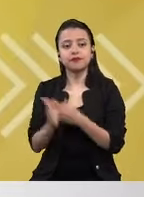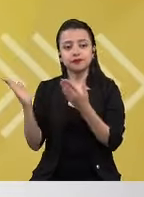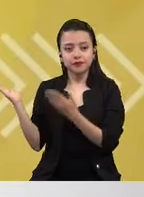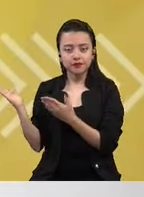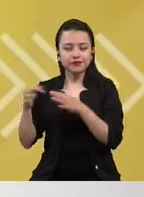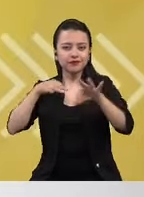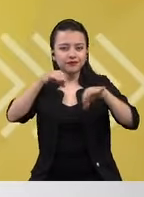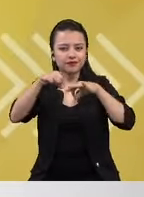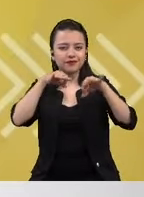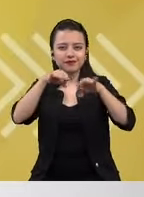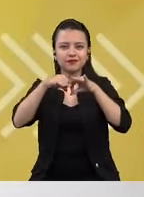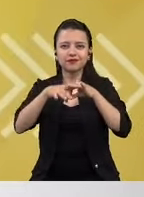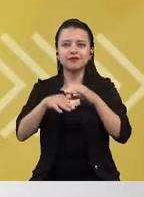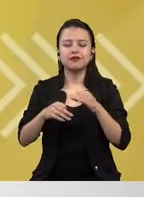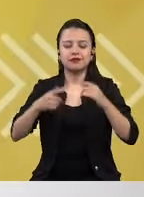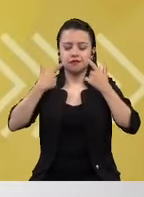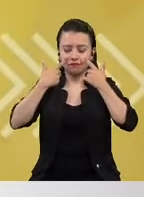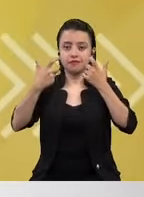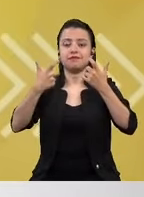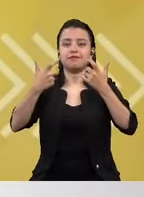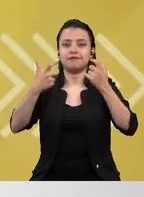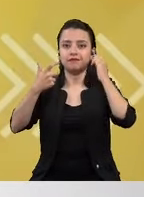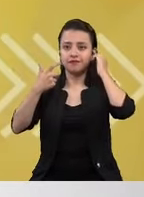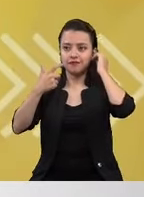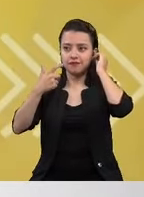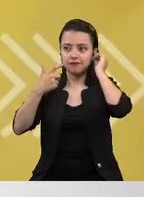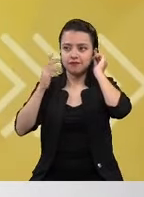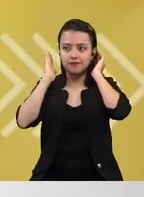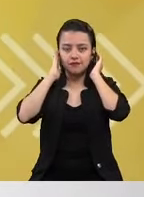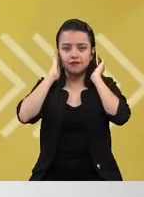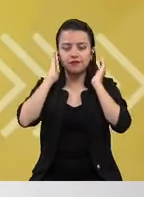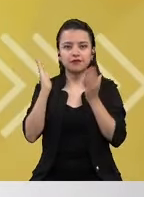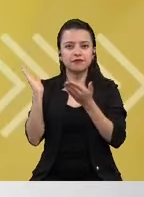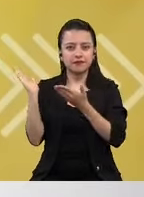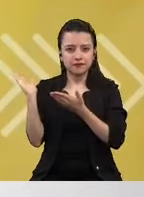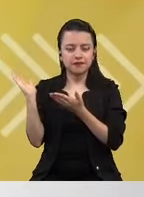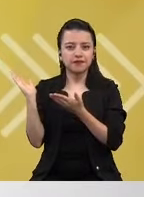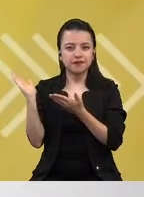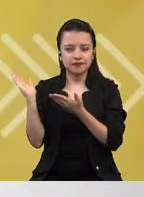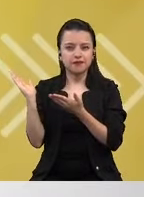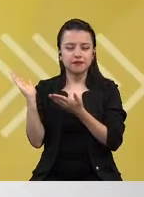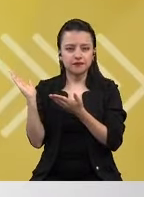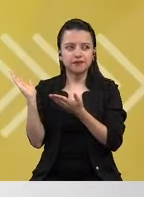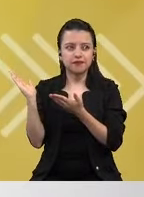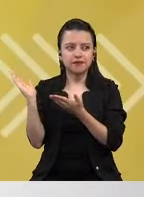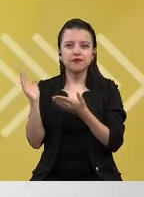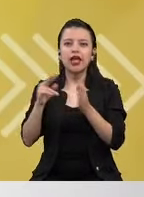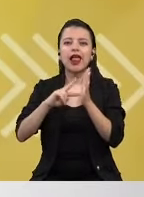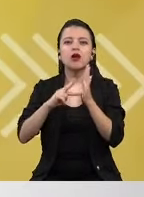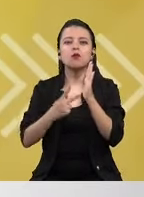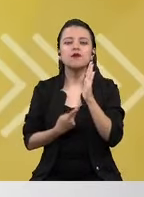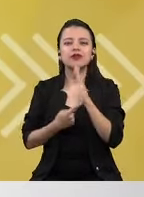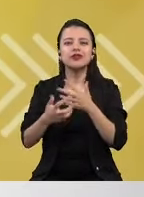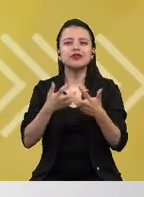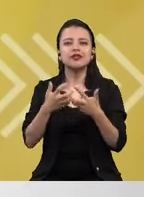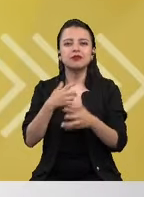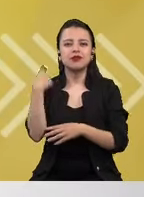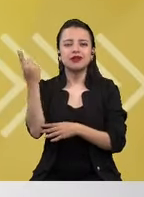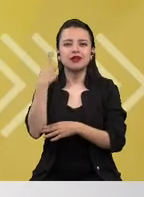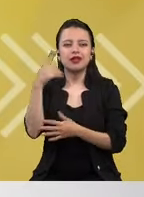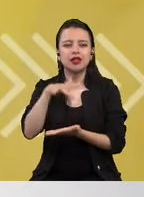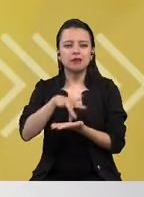explicamos el polémico proyecto de ley que ya tiene un nombre bien difícil y es el la modificación al sistema general